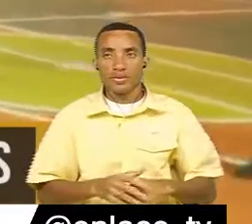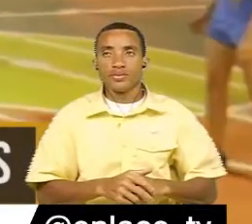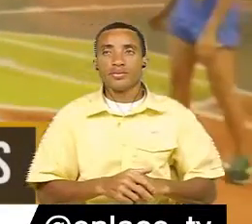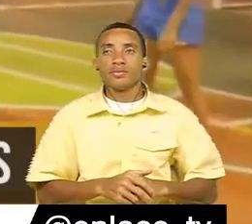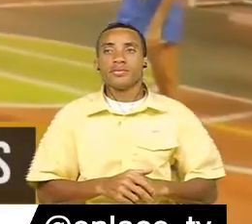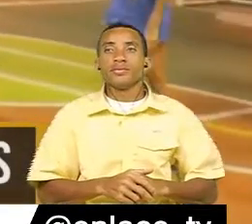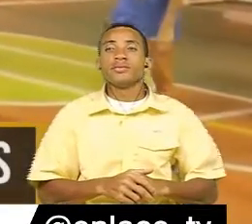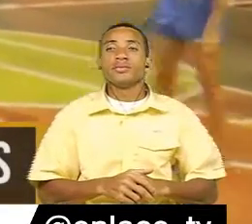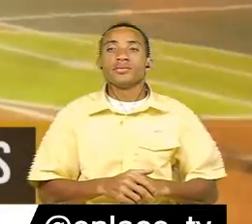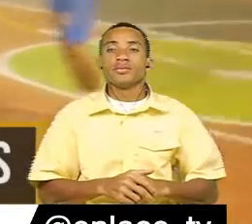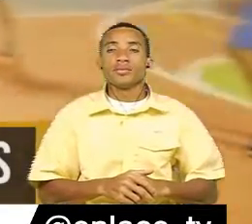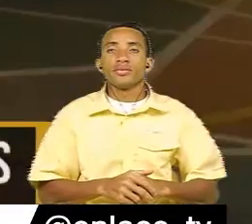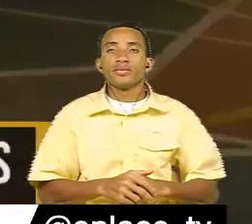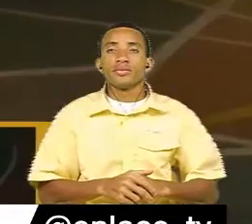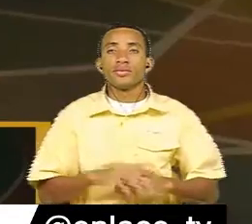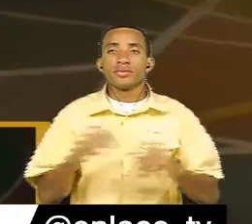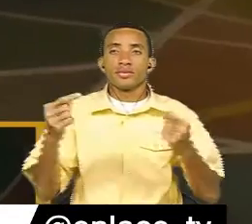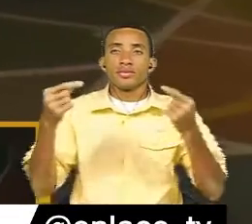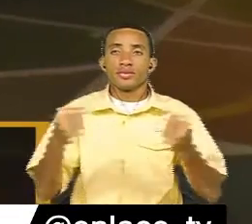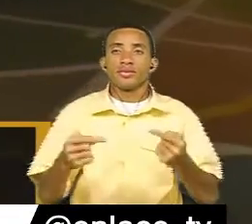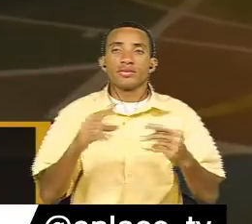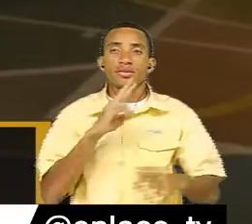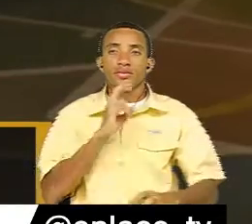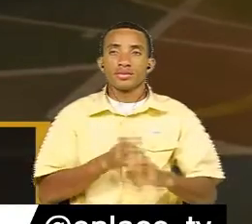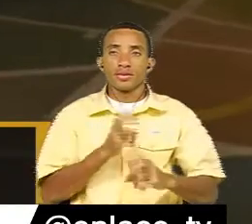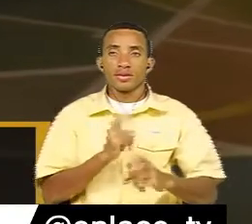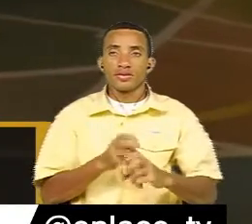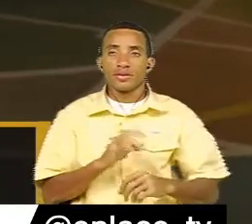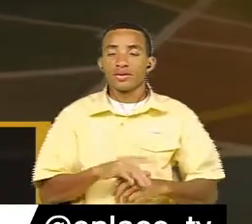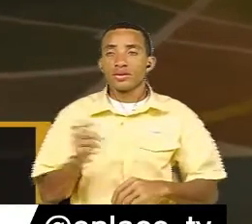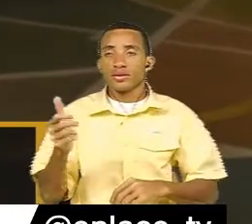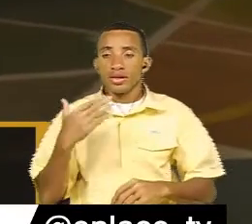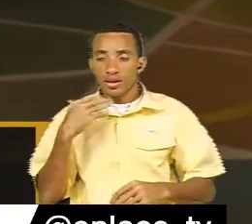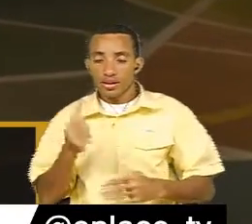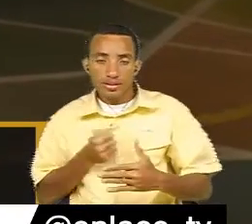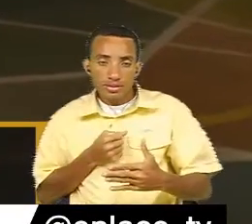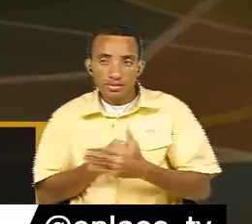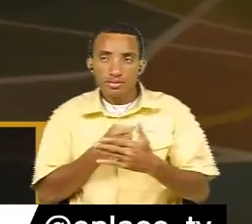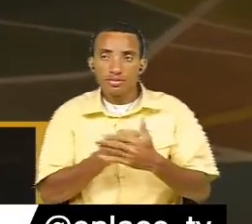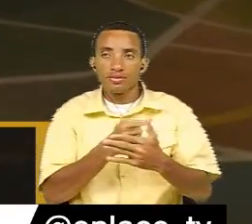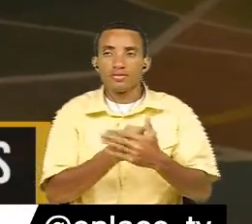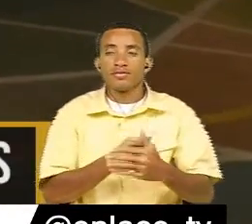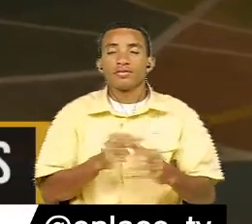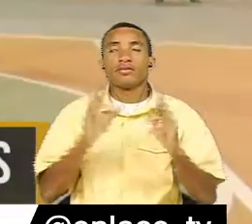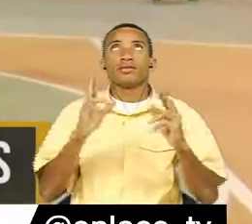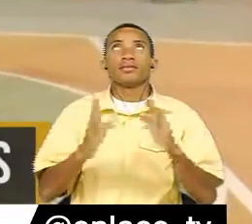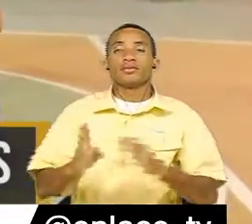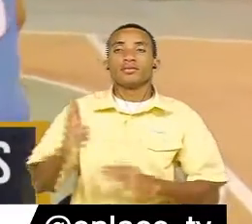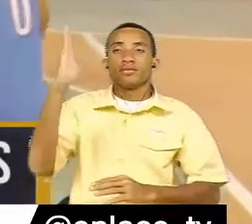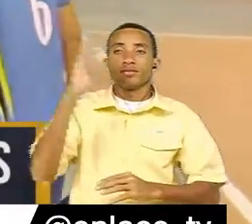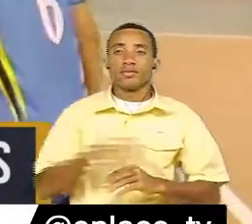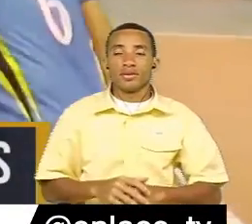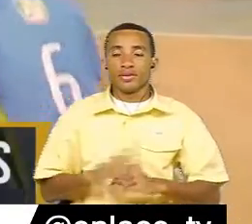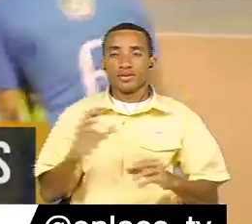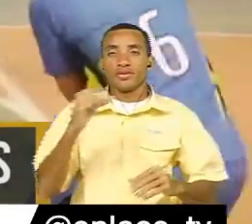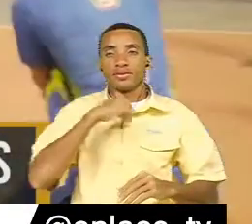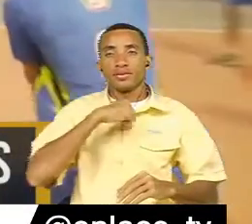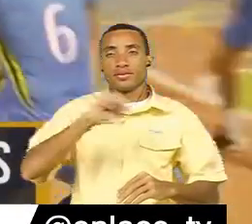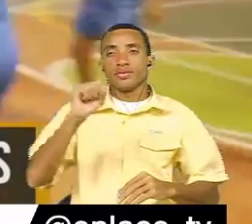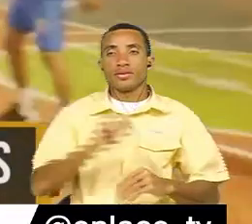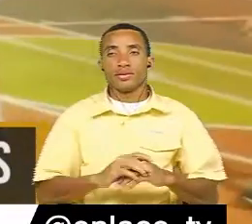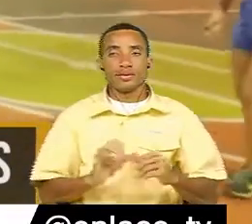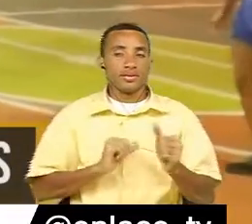es destacado. Un partido muy difícil con nuestra señora gestora, pero pues con el favor de Dios vamos a ganar este partido, vamos a pasar a segunda